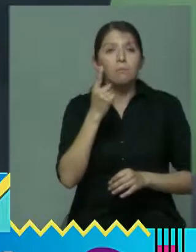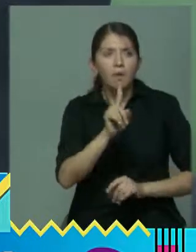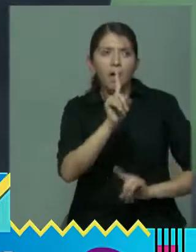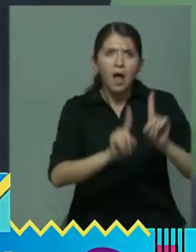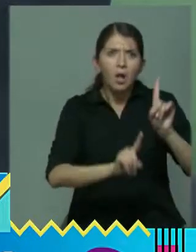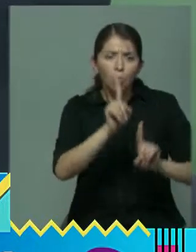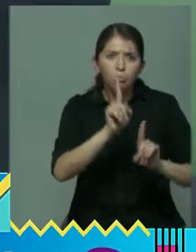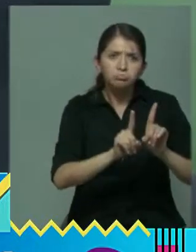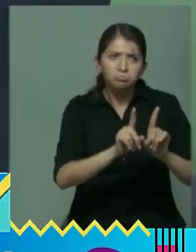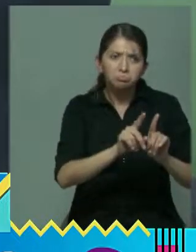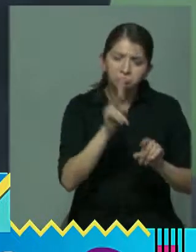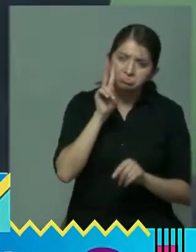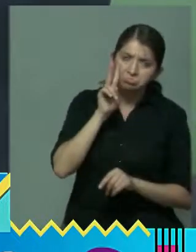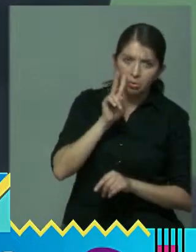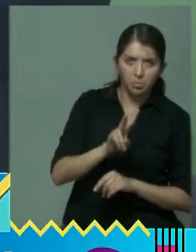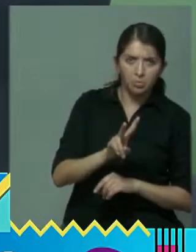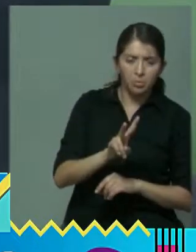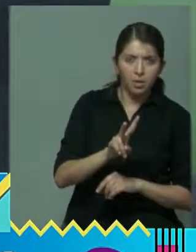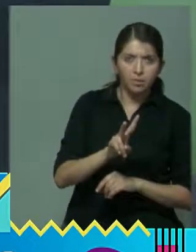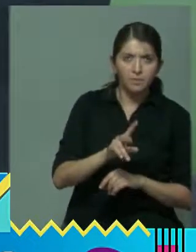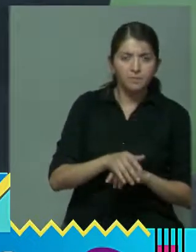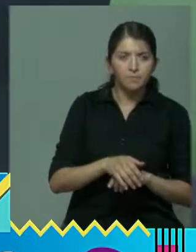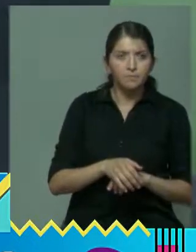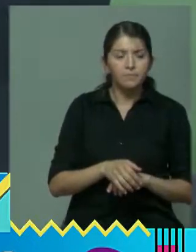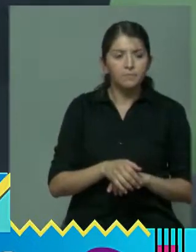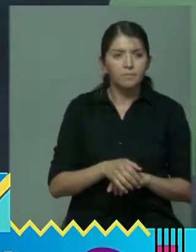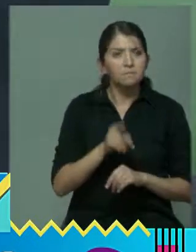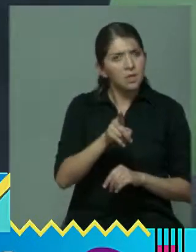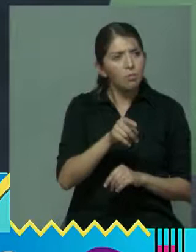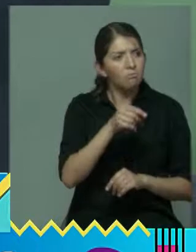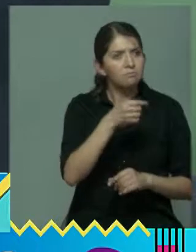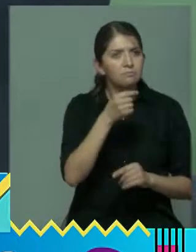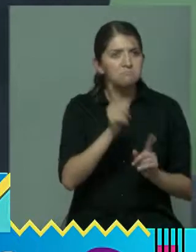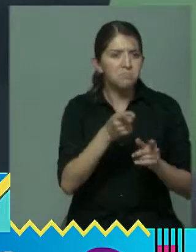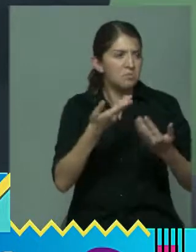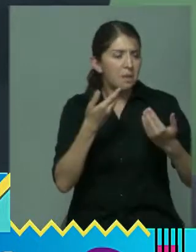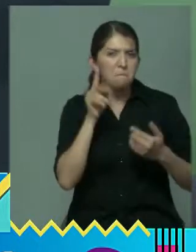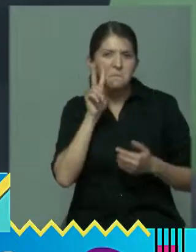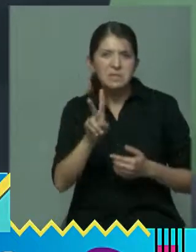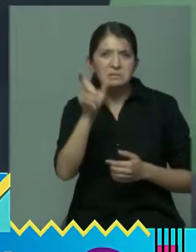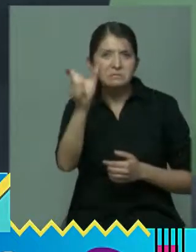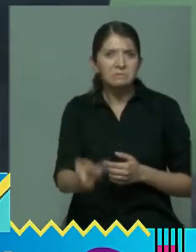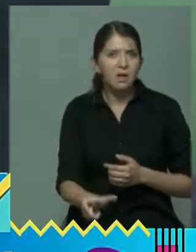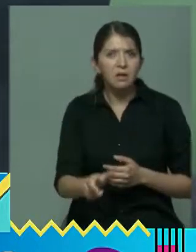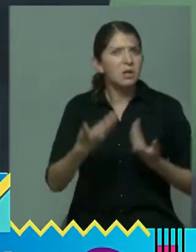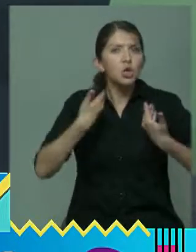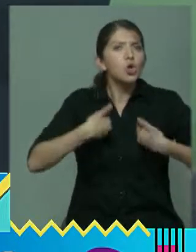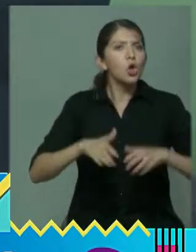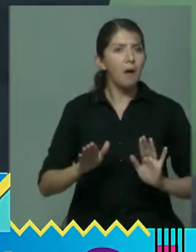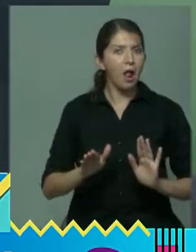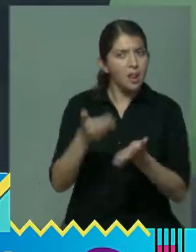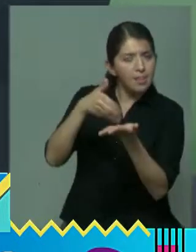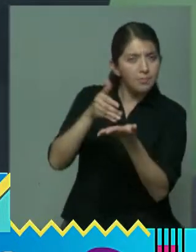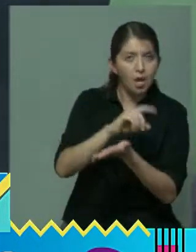a ver estas situaciones que se pueden dar socialmente, en donde ya las naturalizan, que eso está por lo menos, es un puntapié